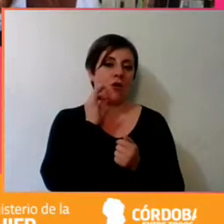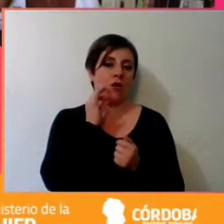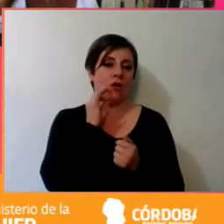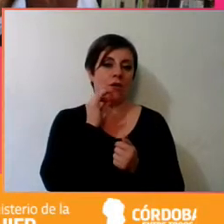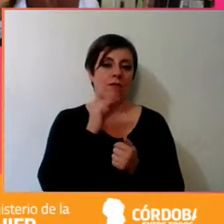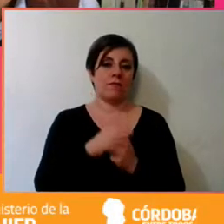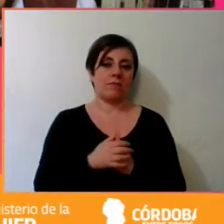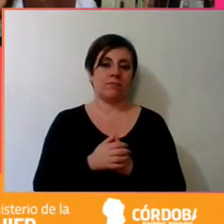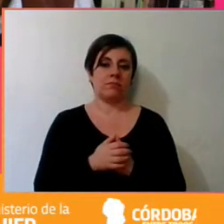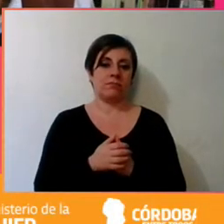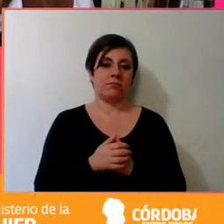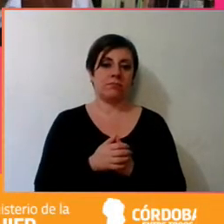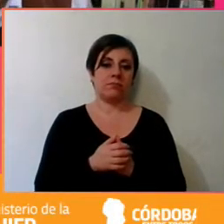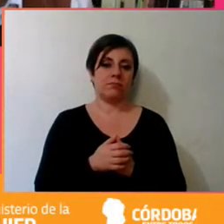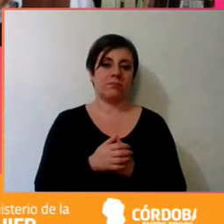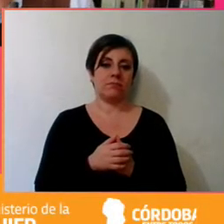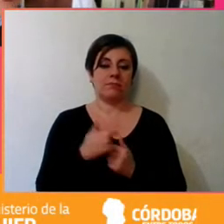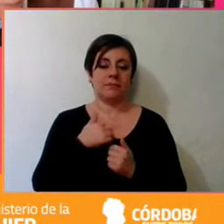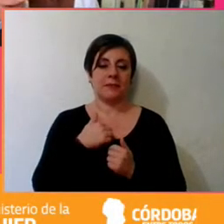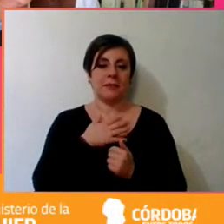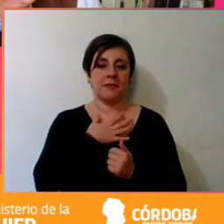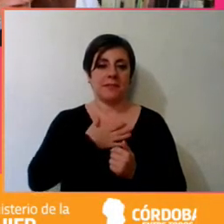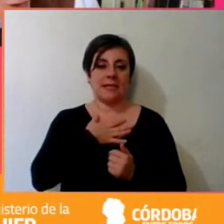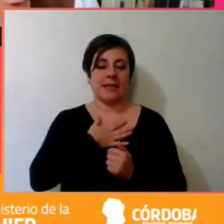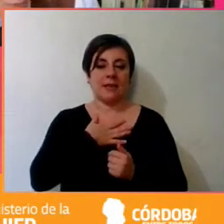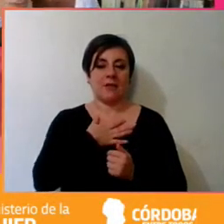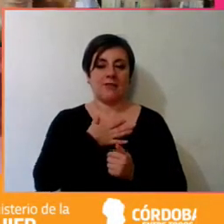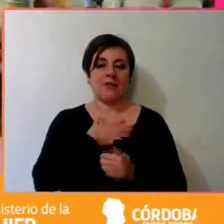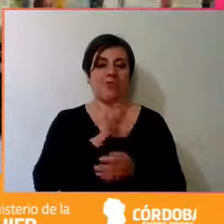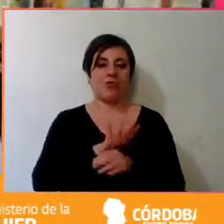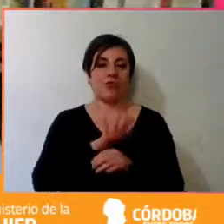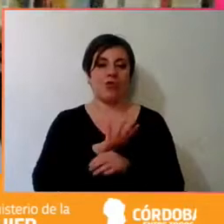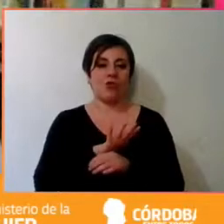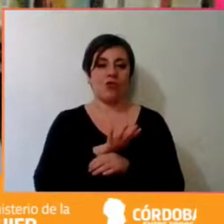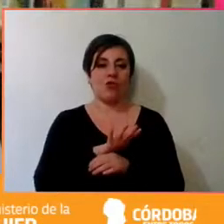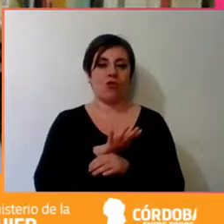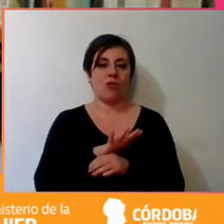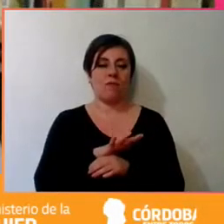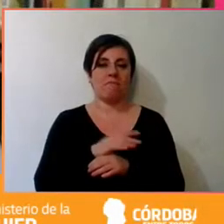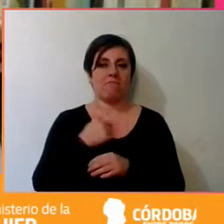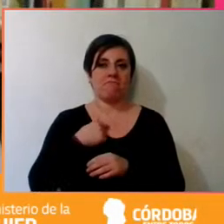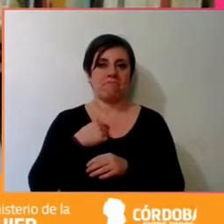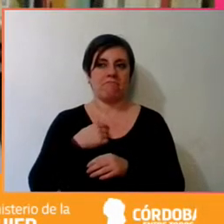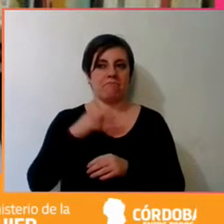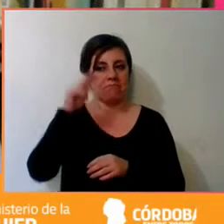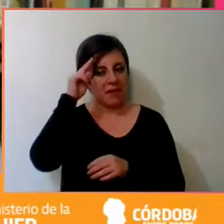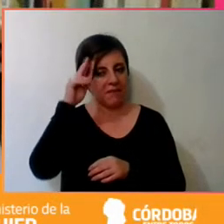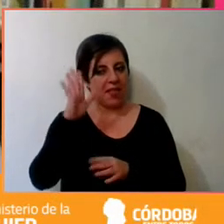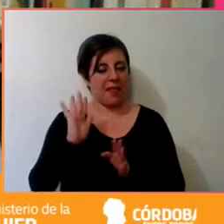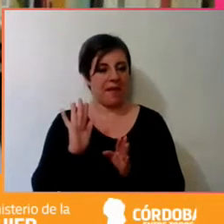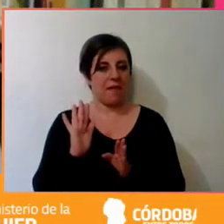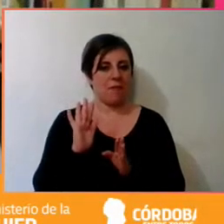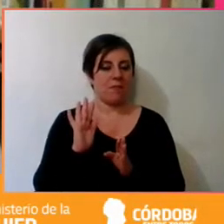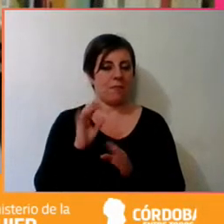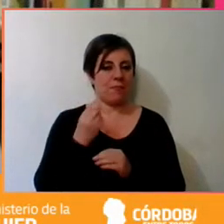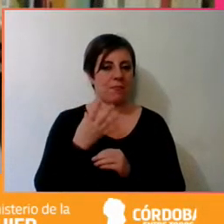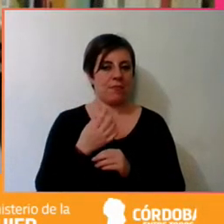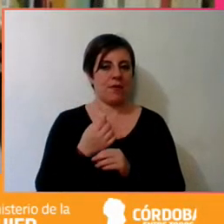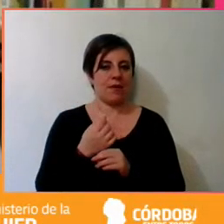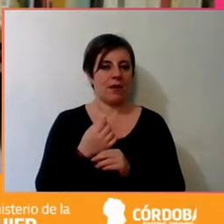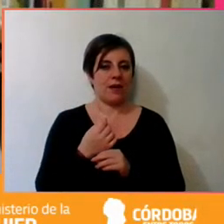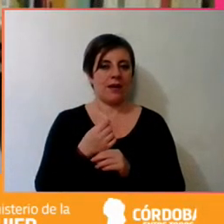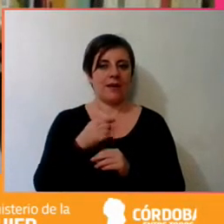muy, me da a mí un espacio pues prácticamente privilegiado, porque voy a poder retomar cosas de